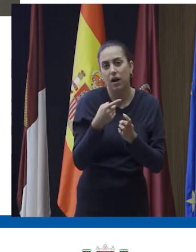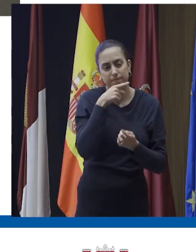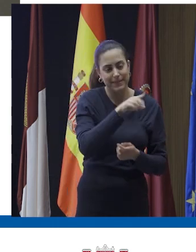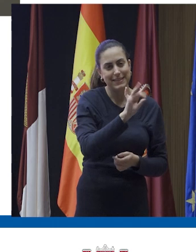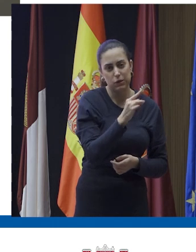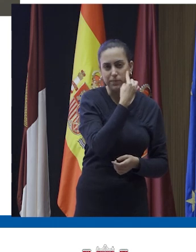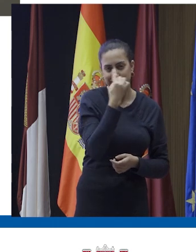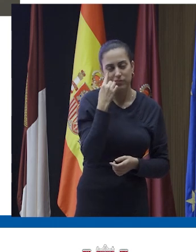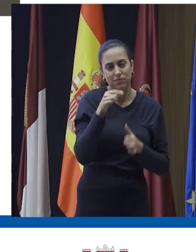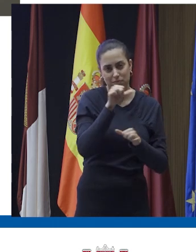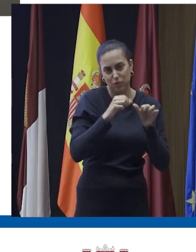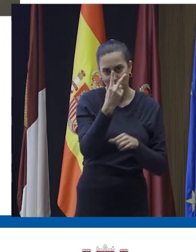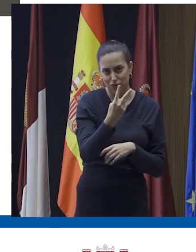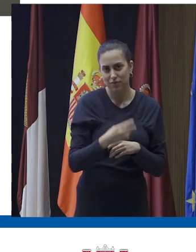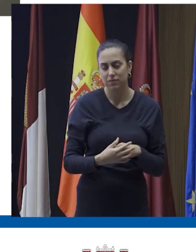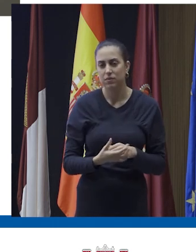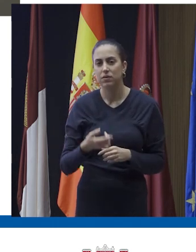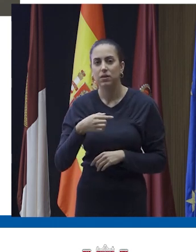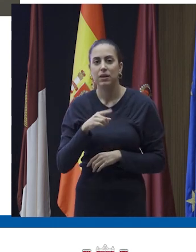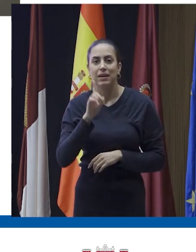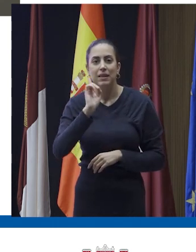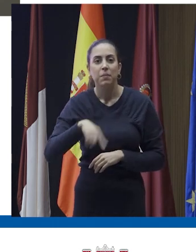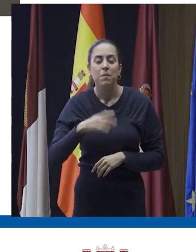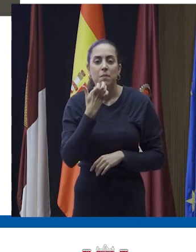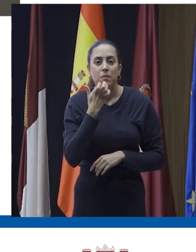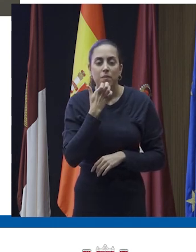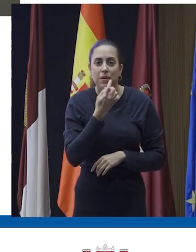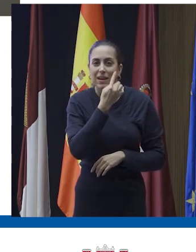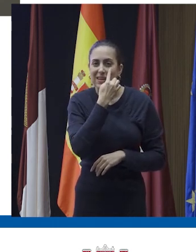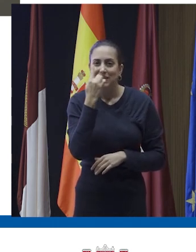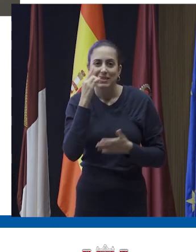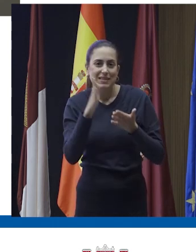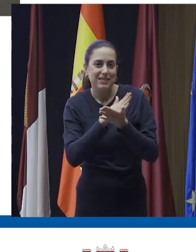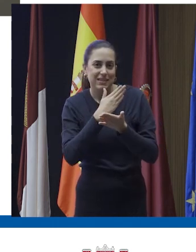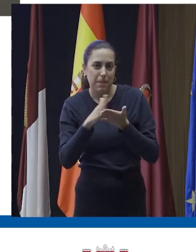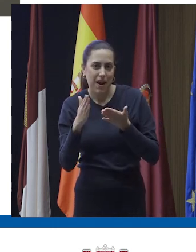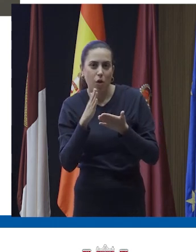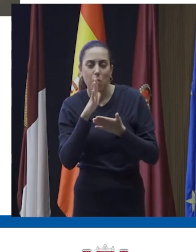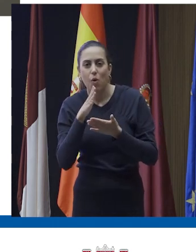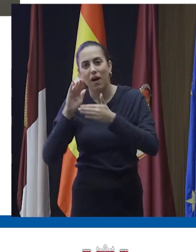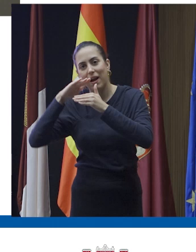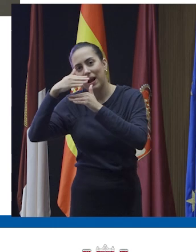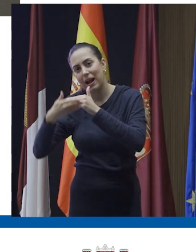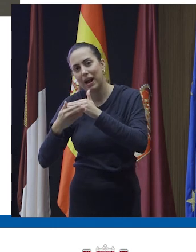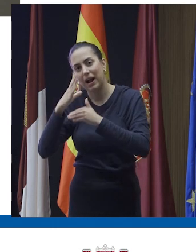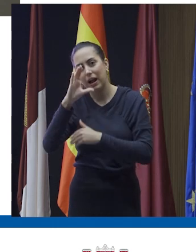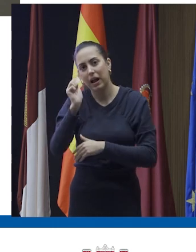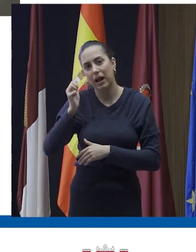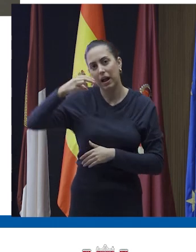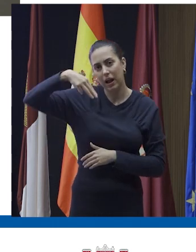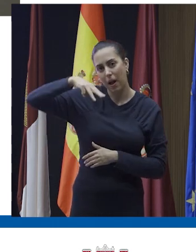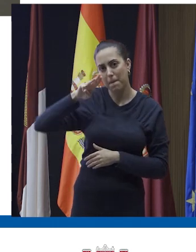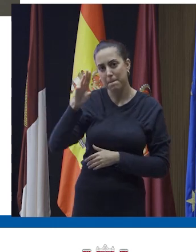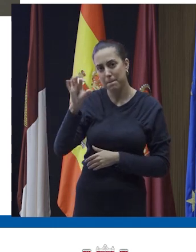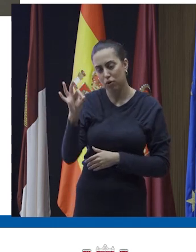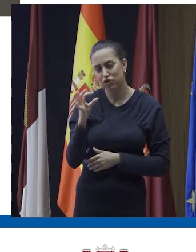realiza normalmente, se realiza considerando los dos ojos de manera individual uno con otro, con dos campos estériles distintos, pero también tiene